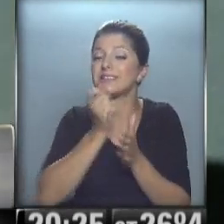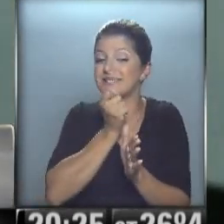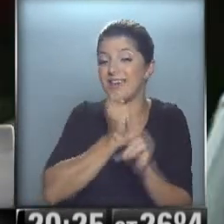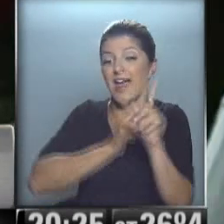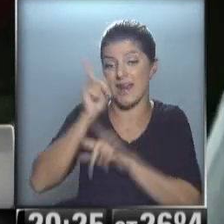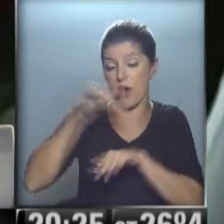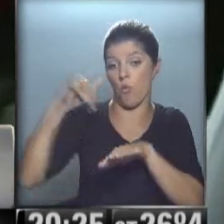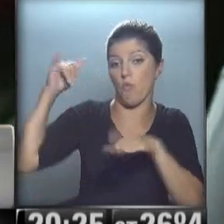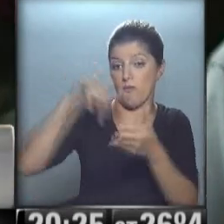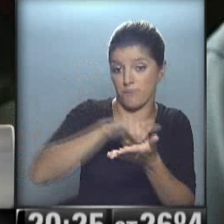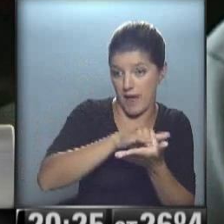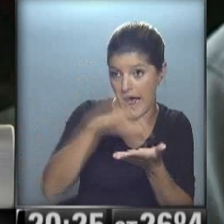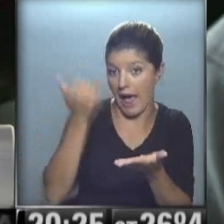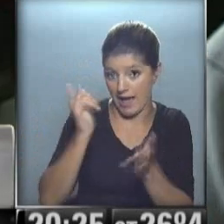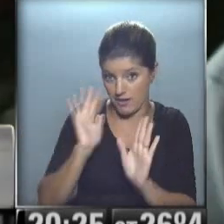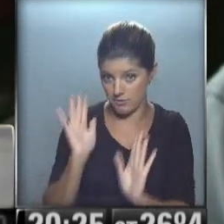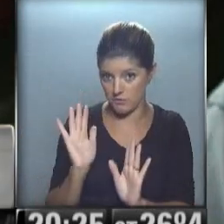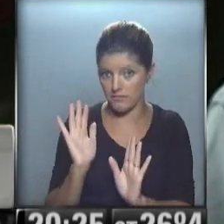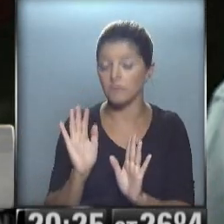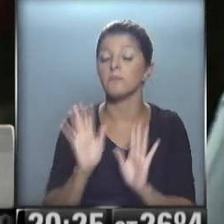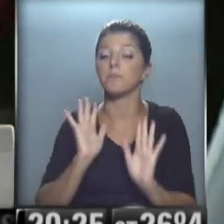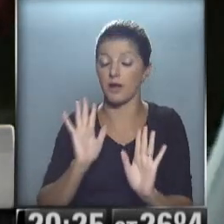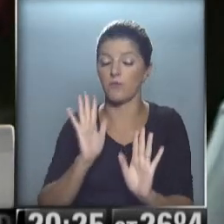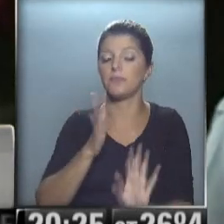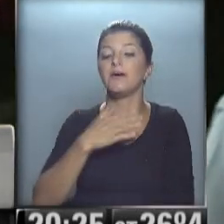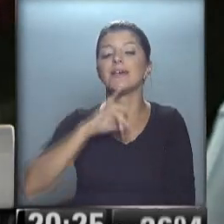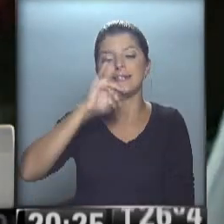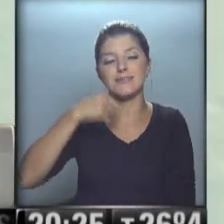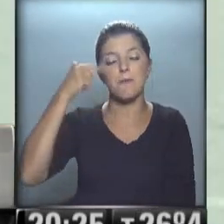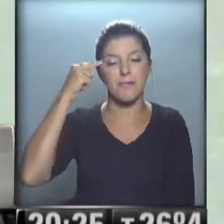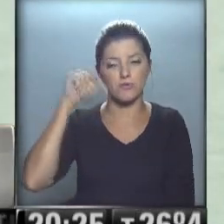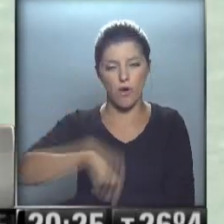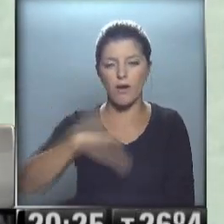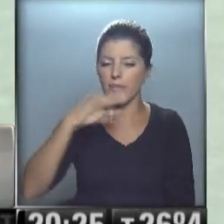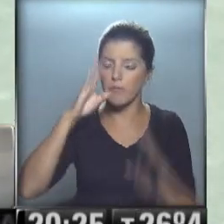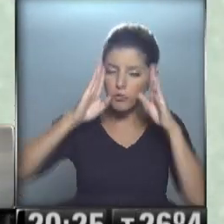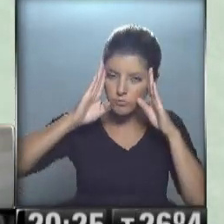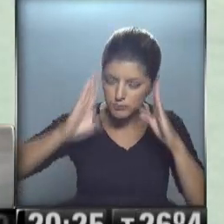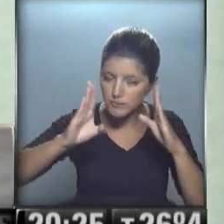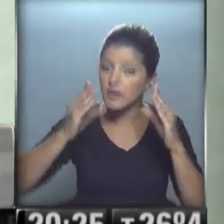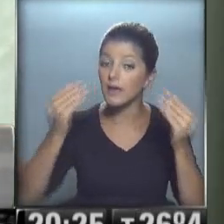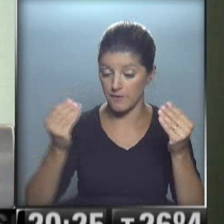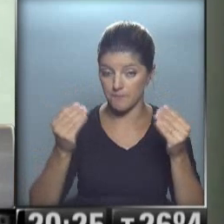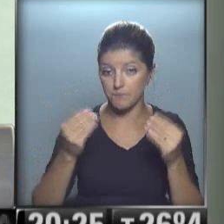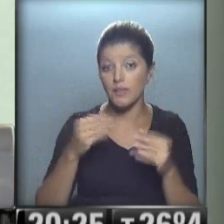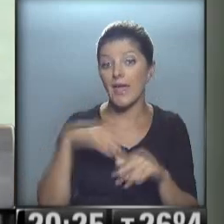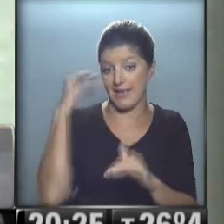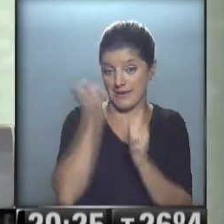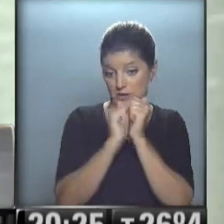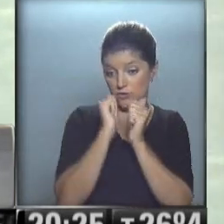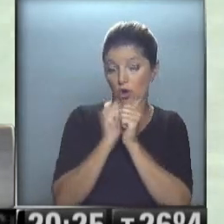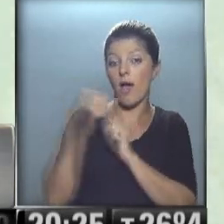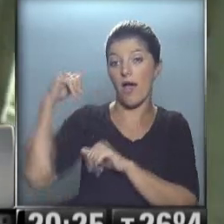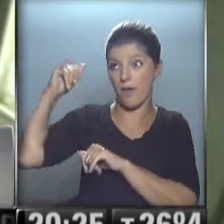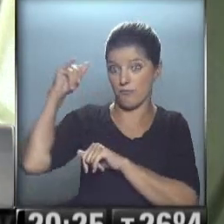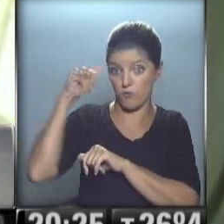algún aeropuerto del mundo. Lo que sí me parece que no hay que perder de vista es que ha habido casos en la historia de la aviación